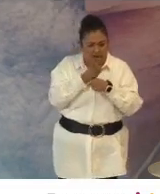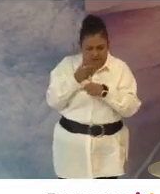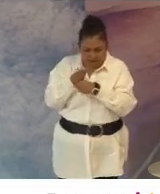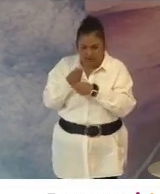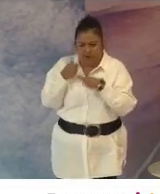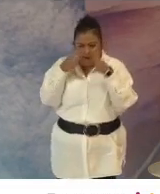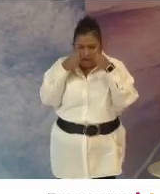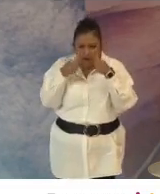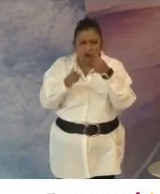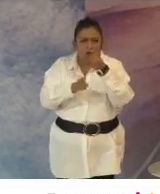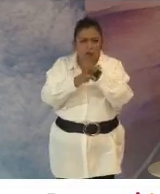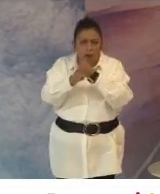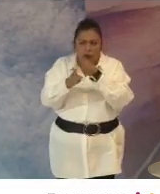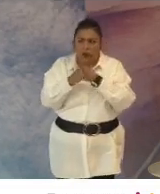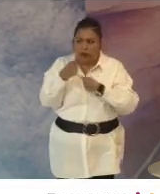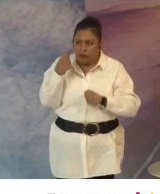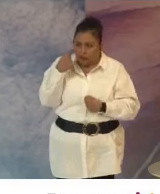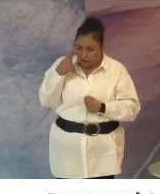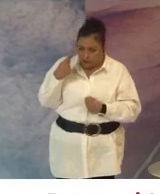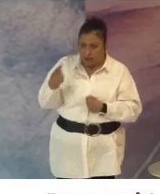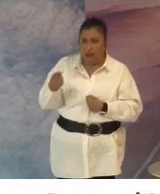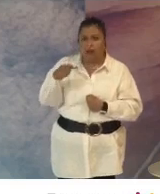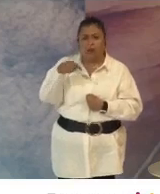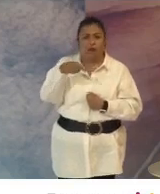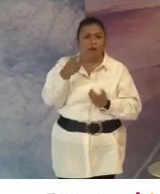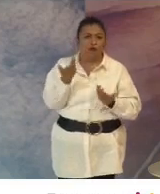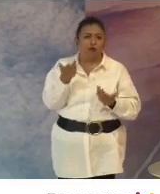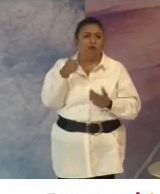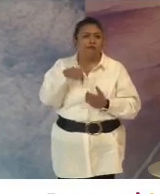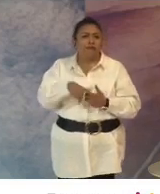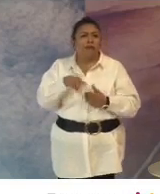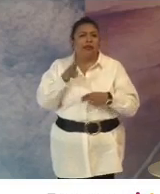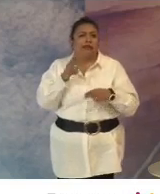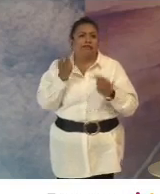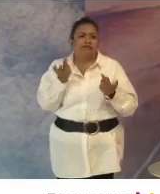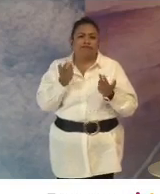para atender los problemas que vemos aquí en el nivel